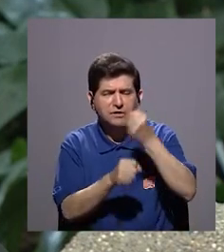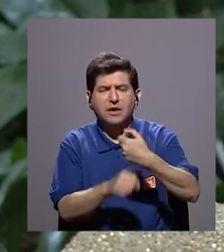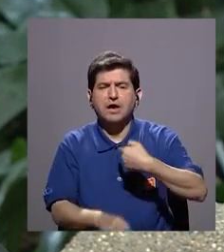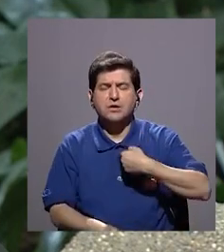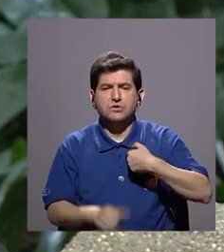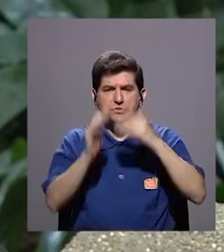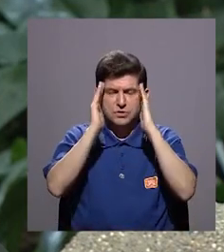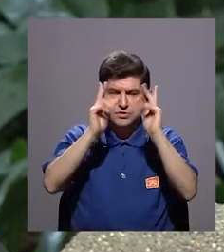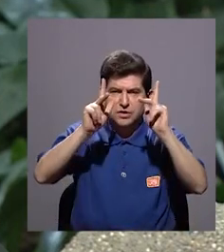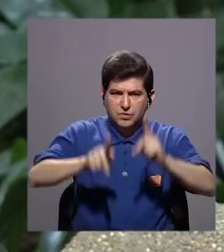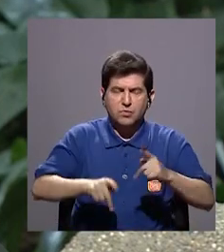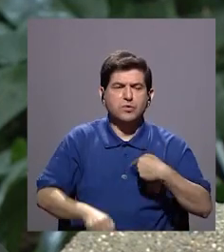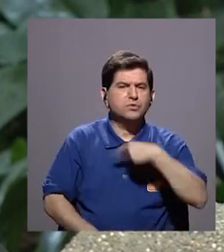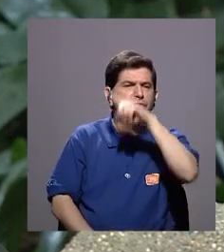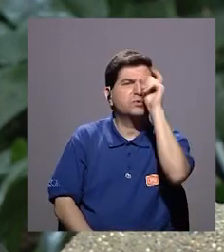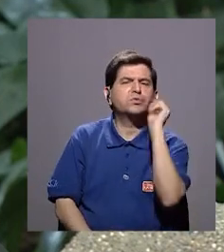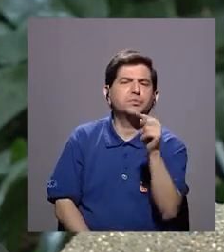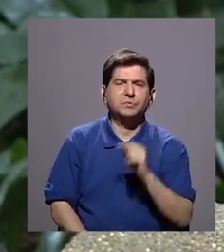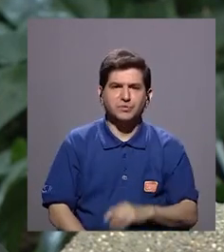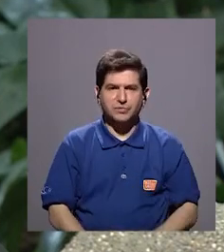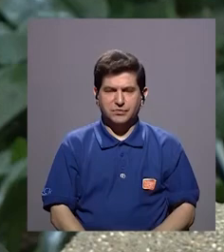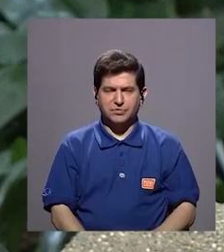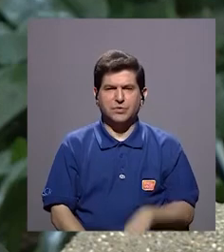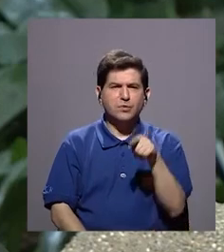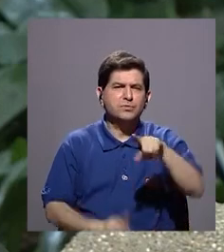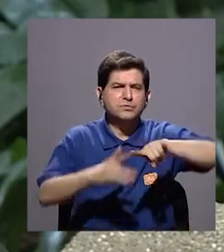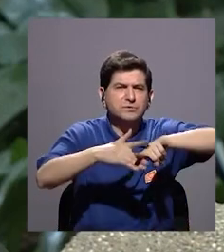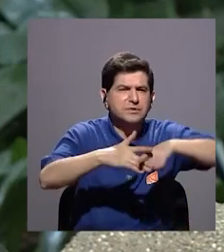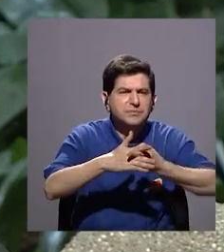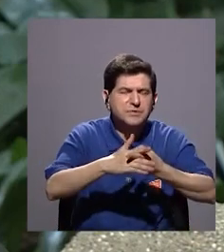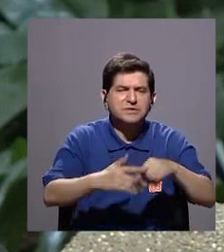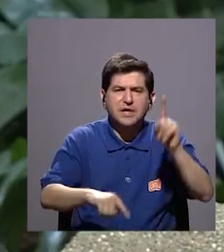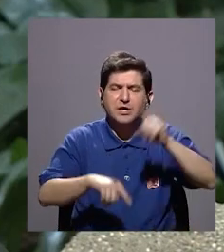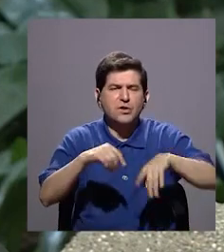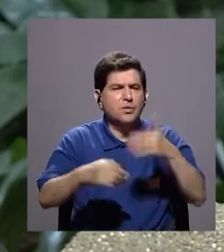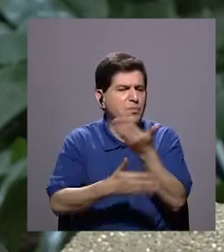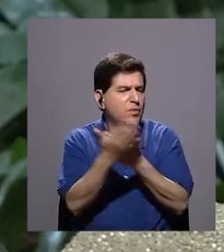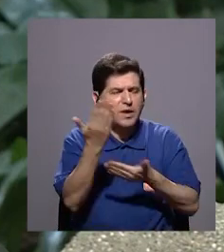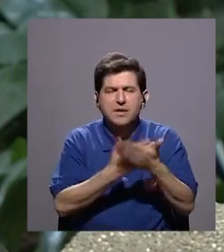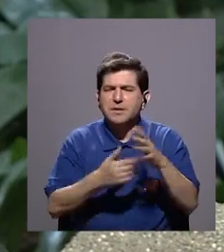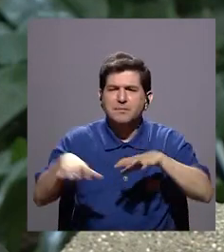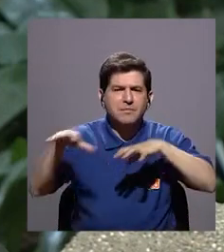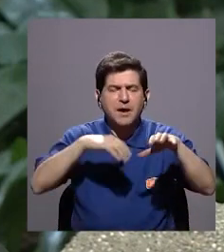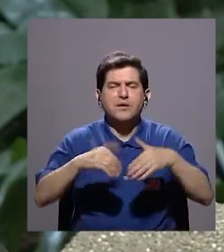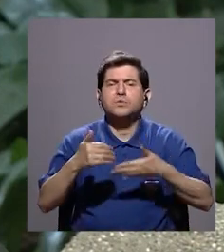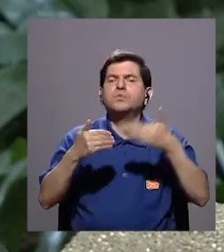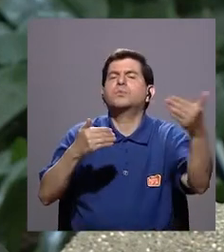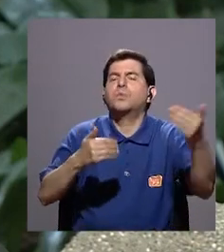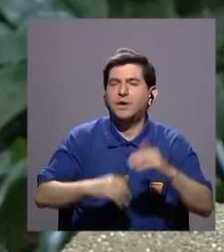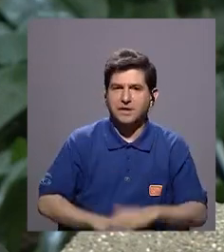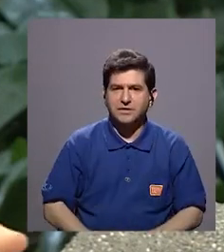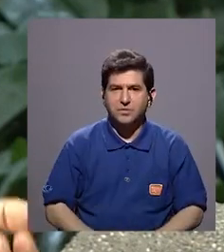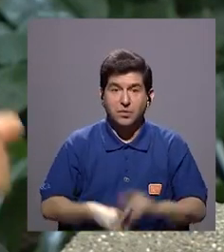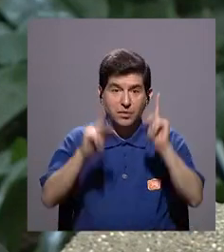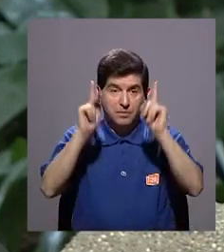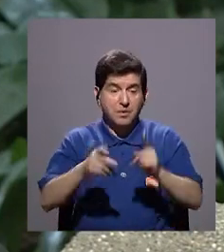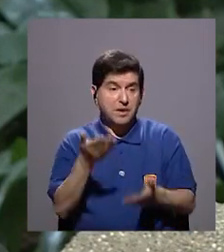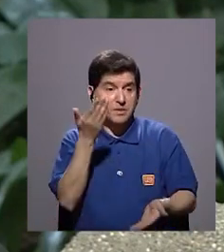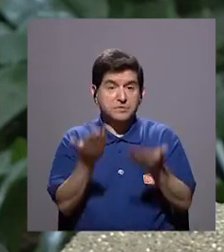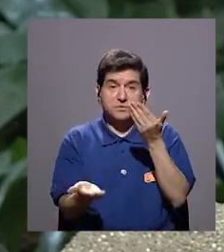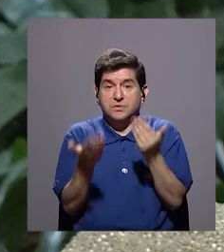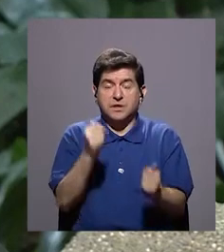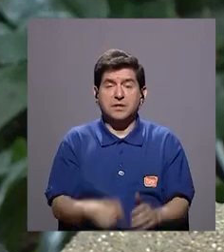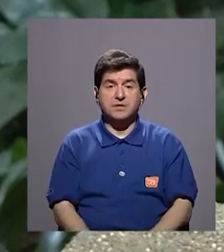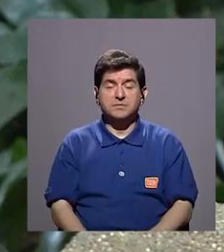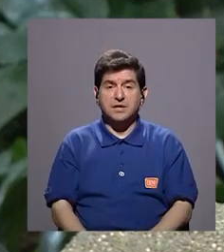si yo voy a atender a una persona, yo pregunto, ¿desde cuándo no puedes mover tus manos? O sea, ¿desde cuándo? Porque si hay una persona que de